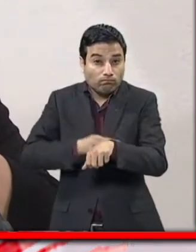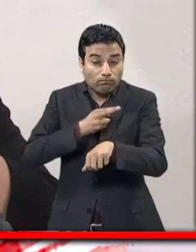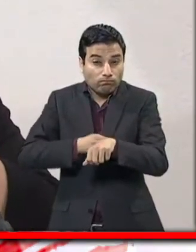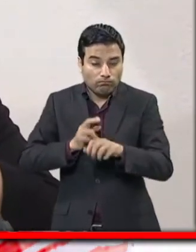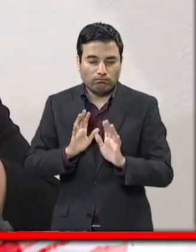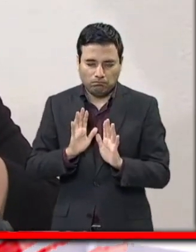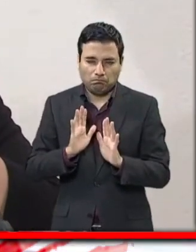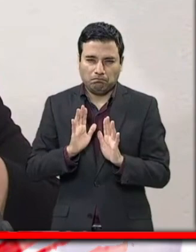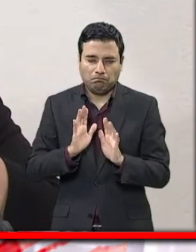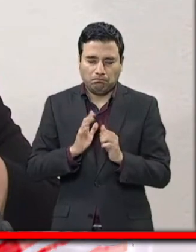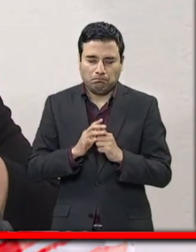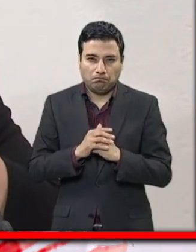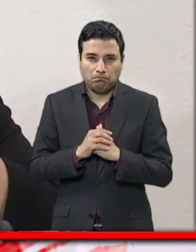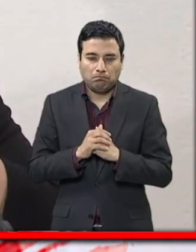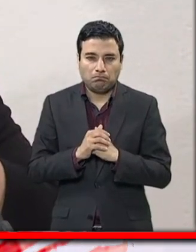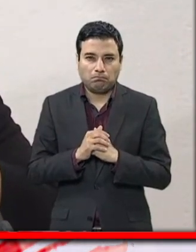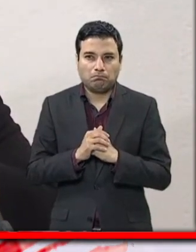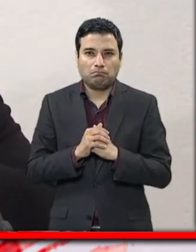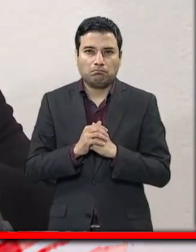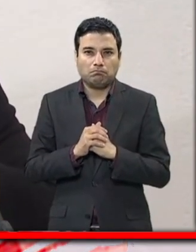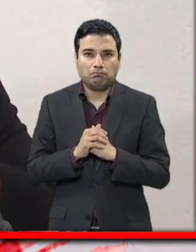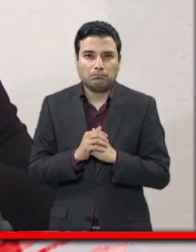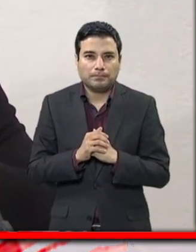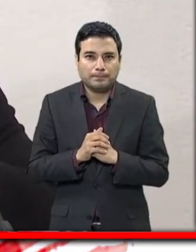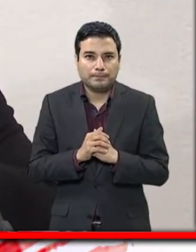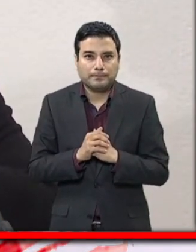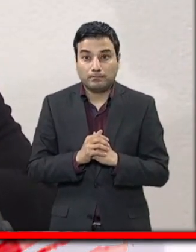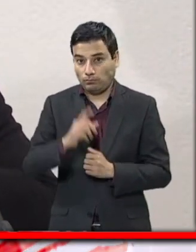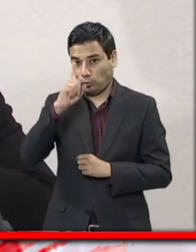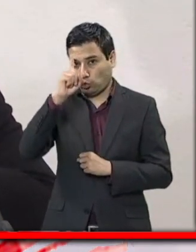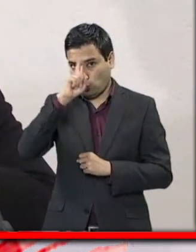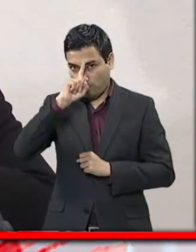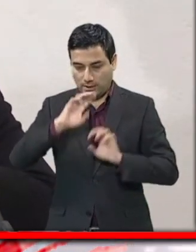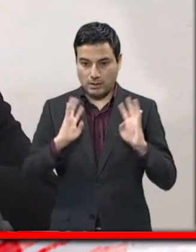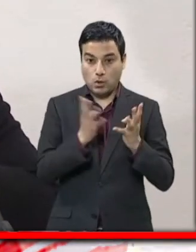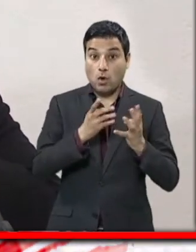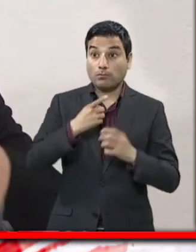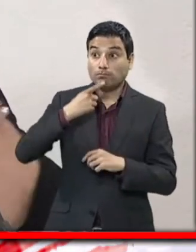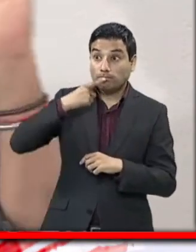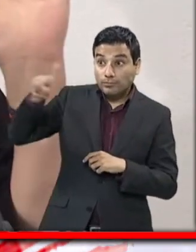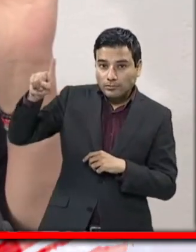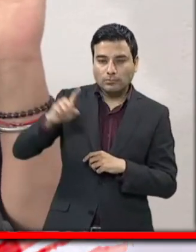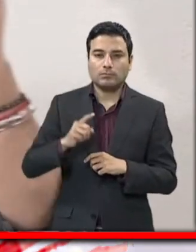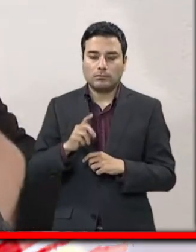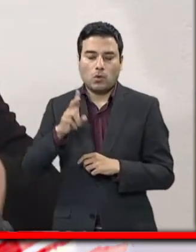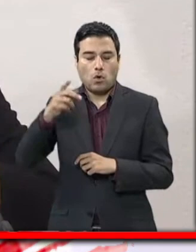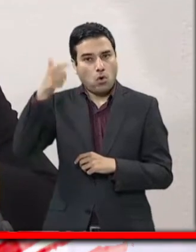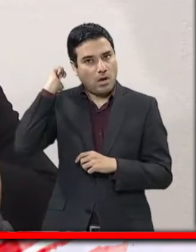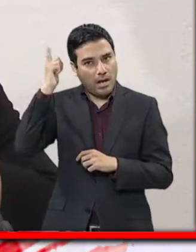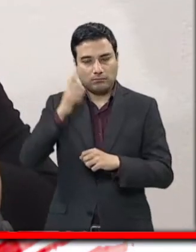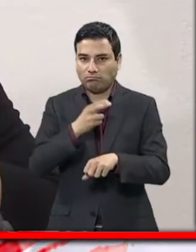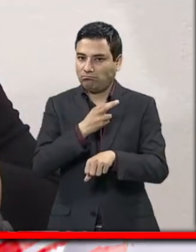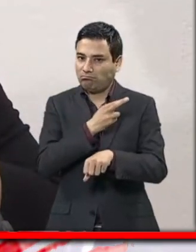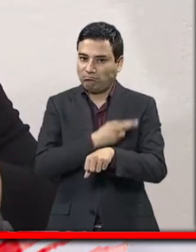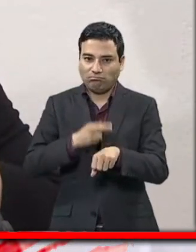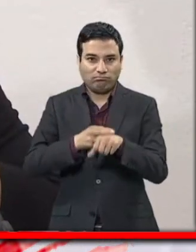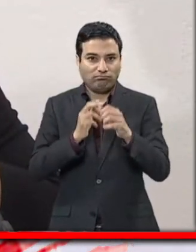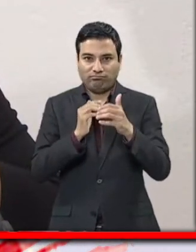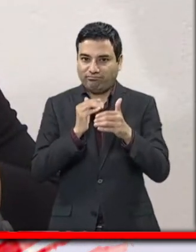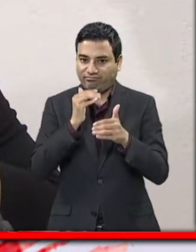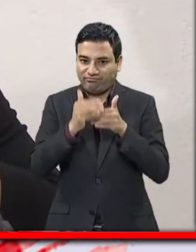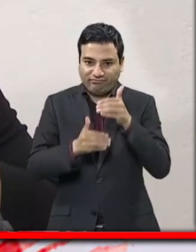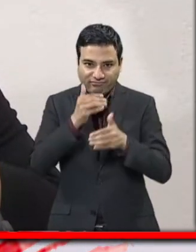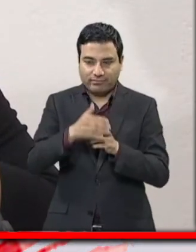de interponer una controversia constitucional sea resuelto en el en el tiempo que así lo